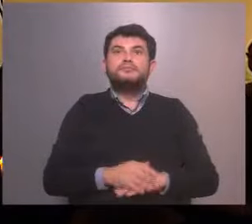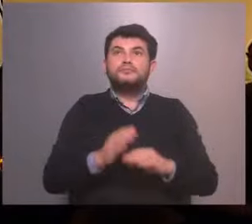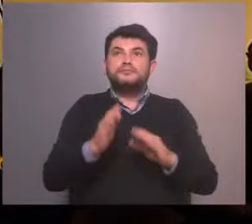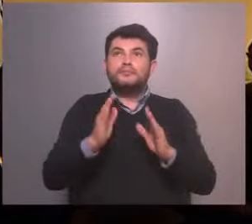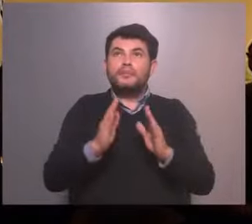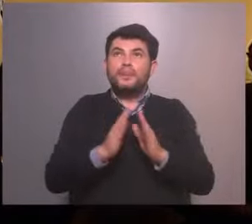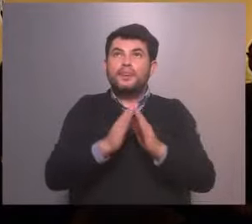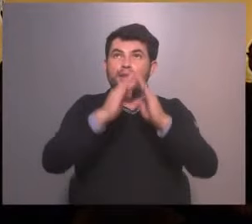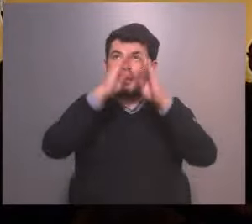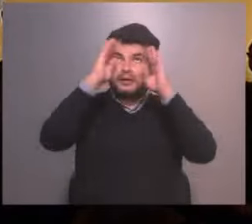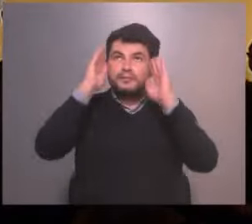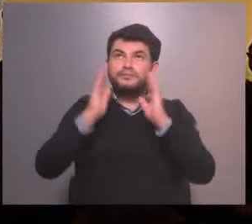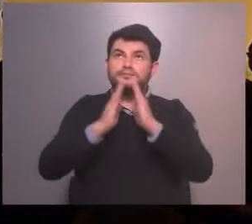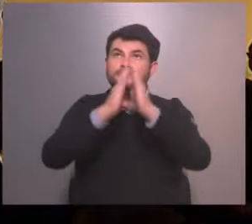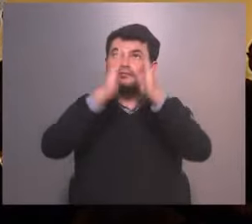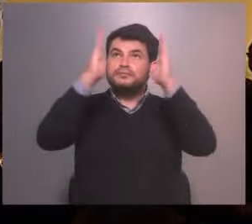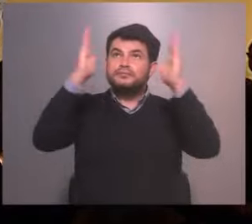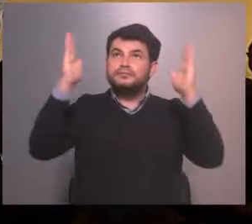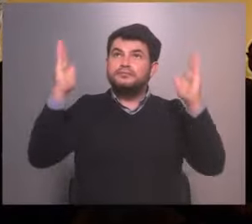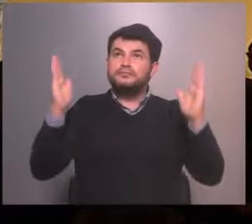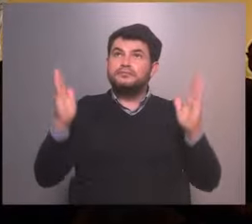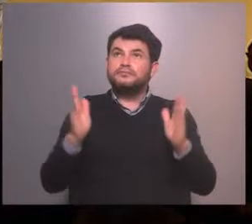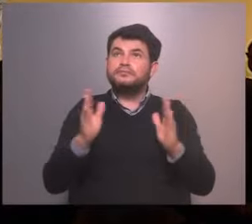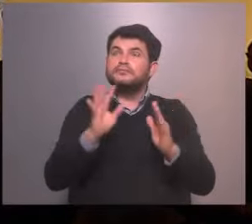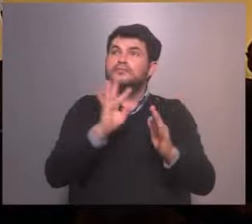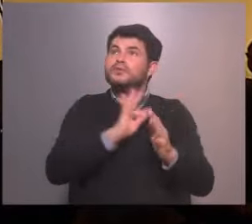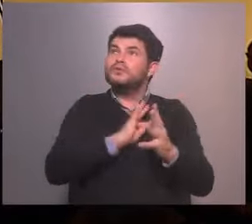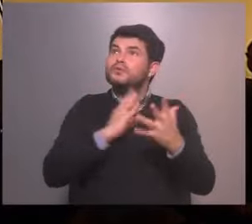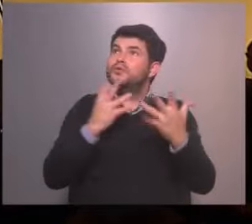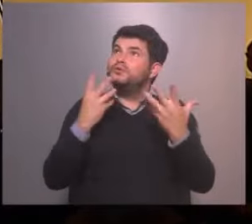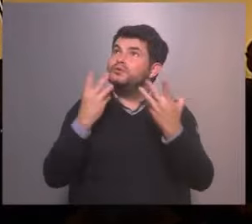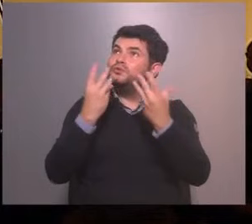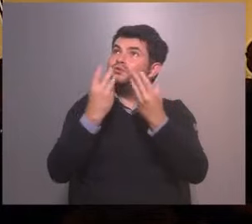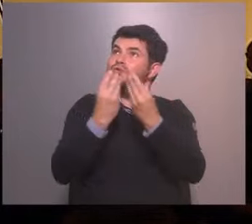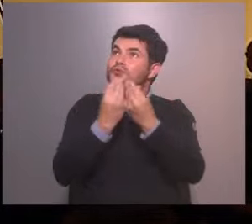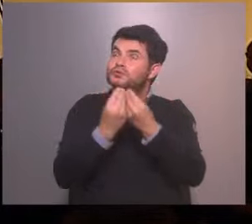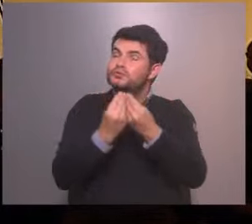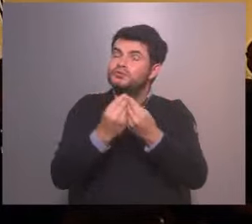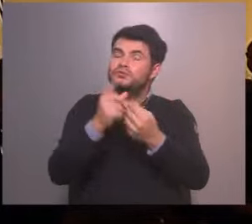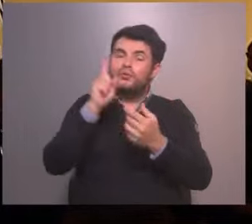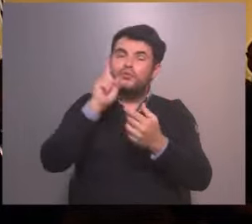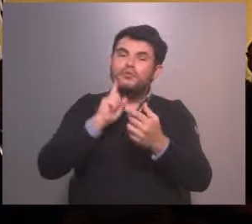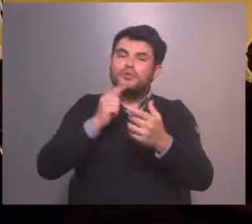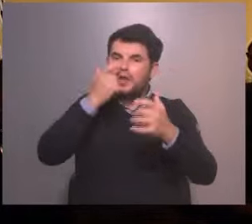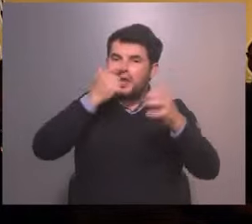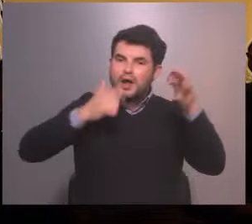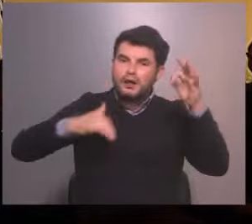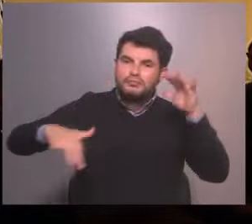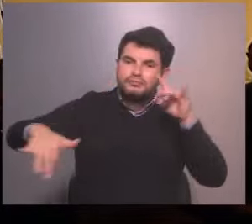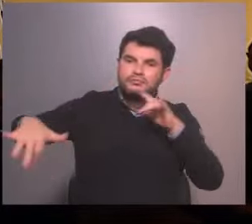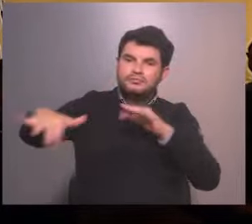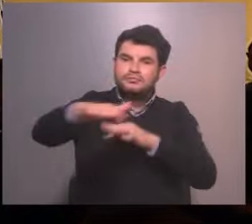mujeres, y bendito es el fruto de tu vientre, Jesús.